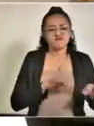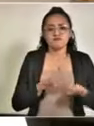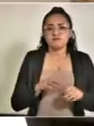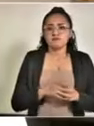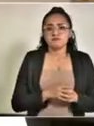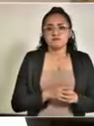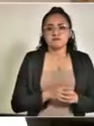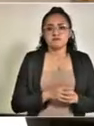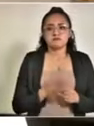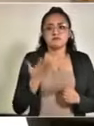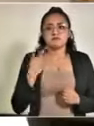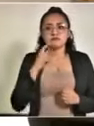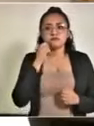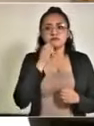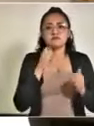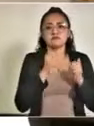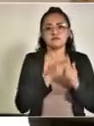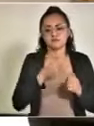Y desde luego,